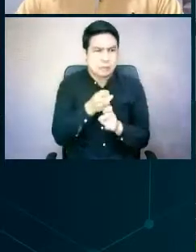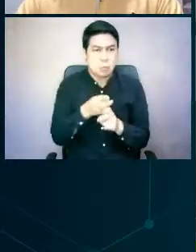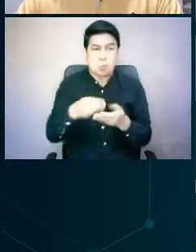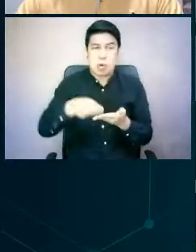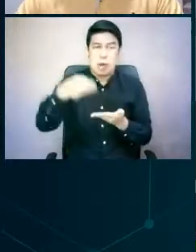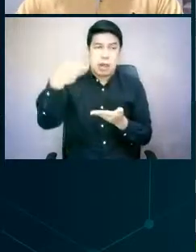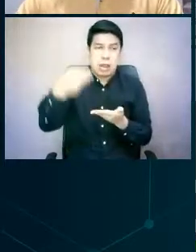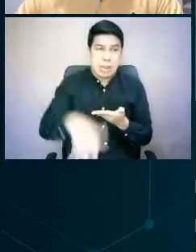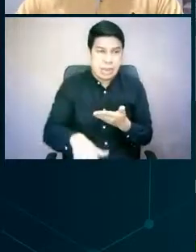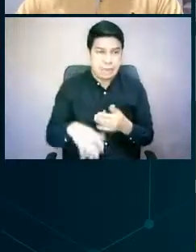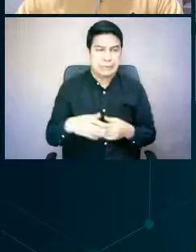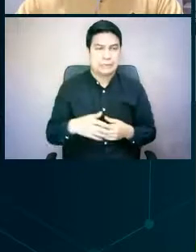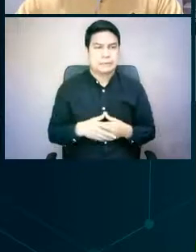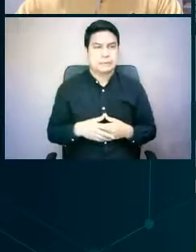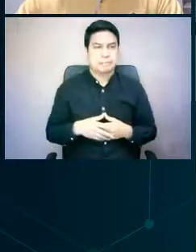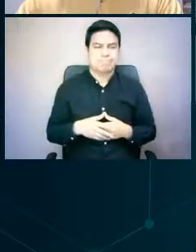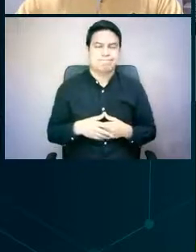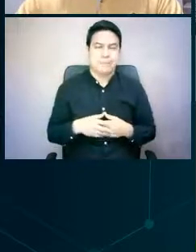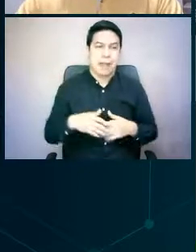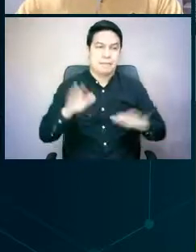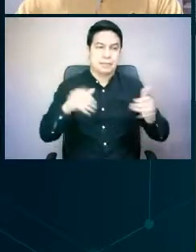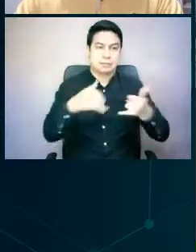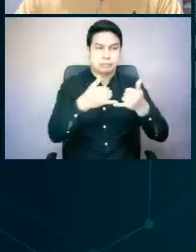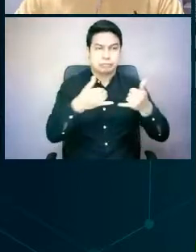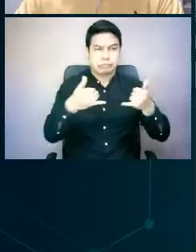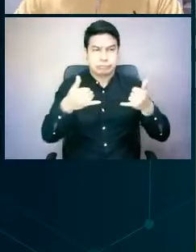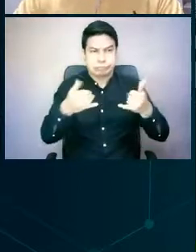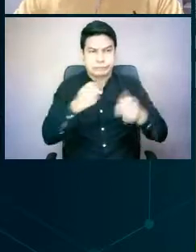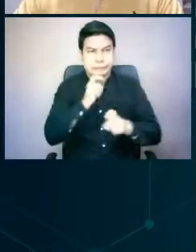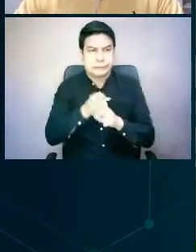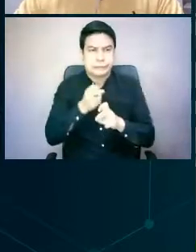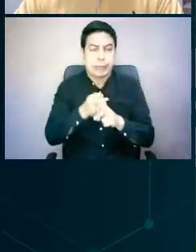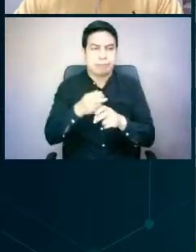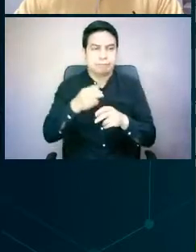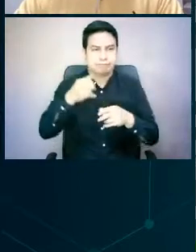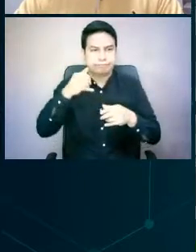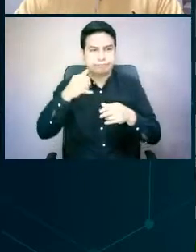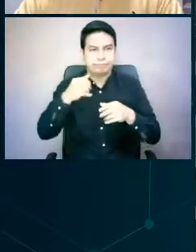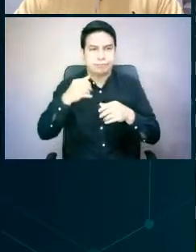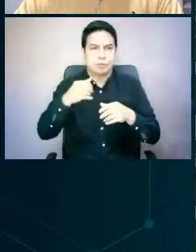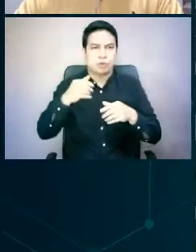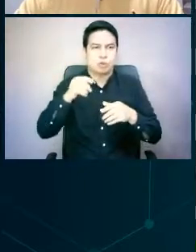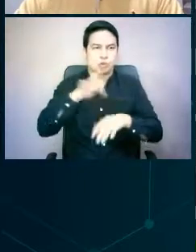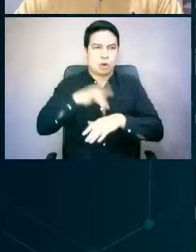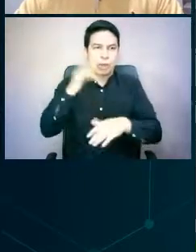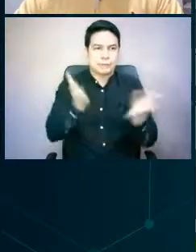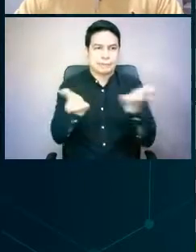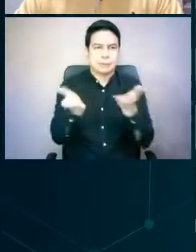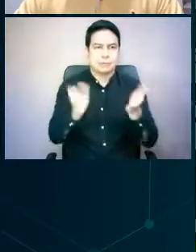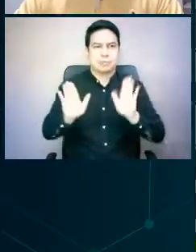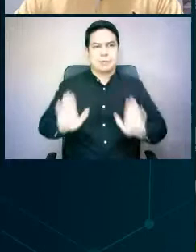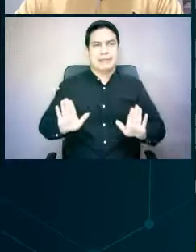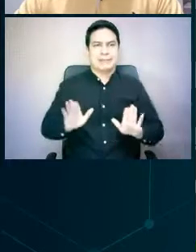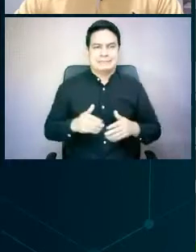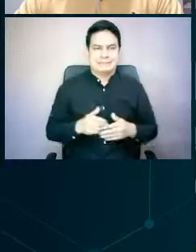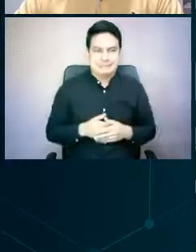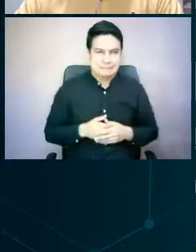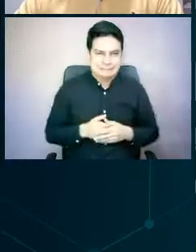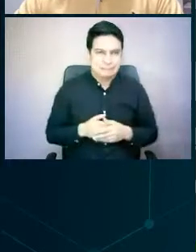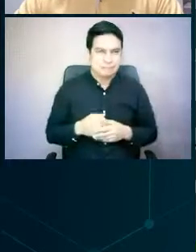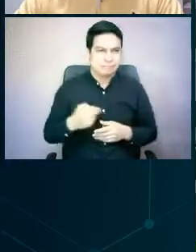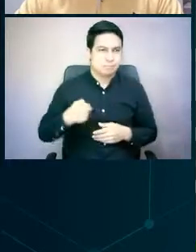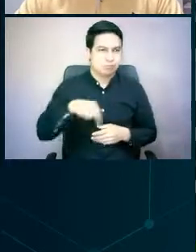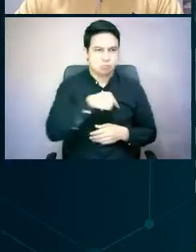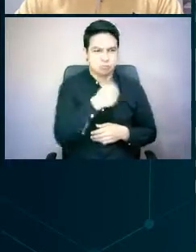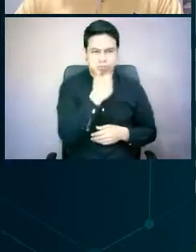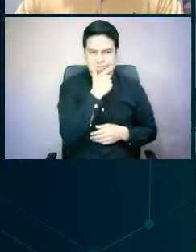por ende la suspensión del servicio. Debido a eso, el equipo formulador propuso probar el esquema